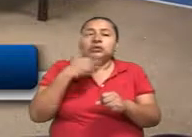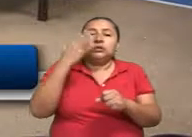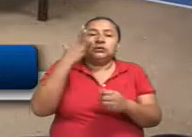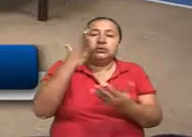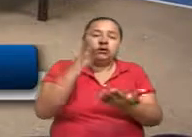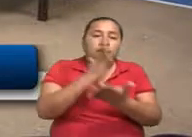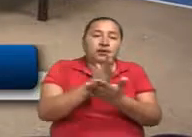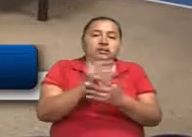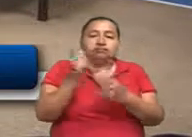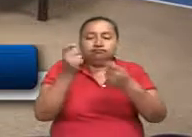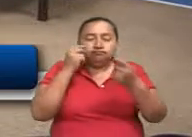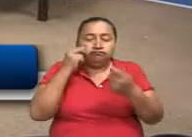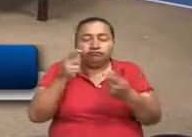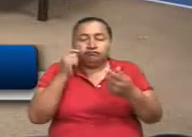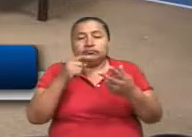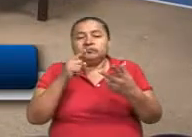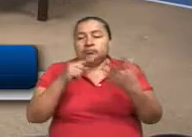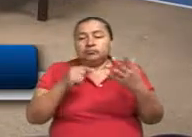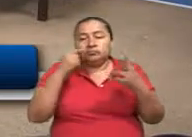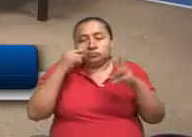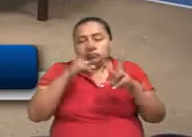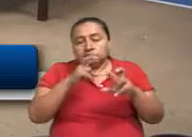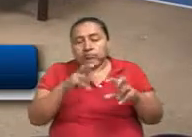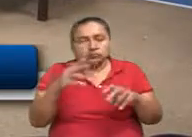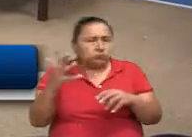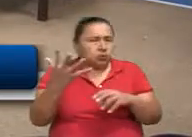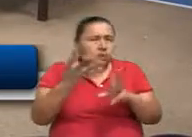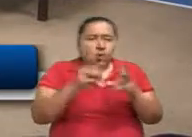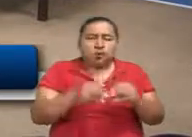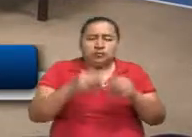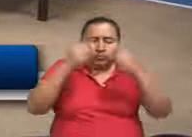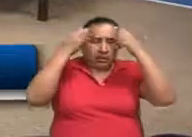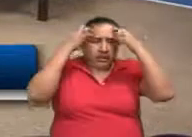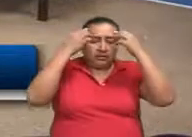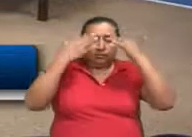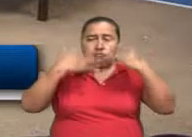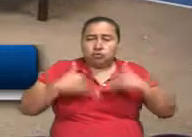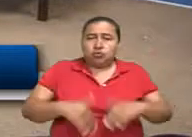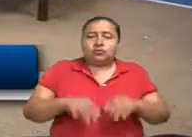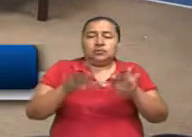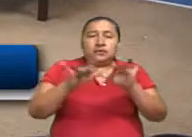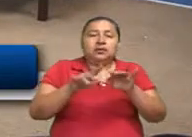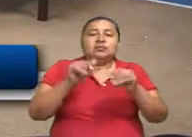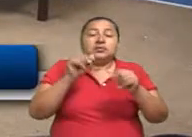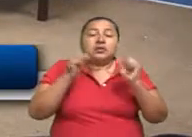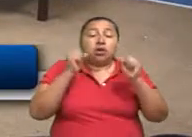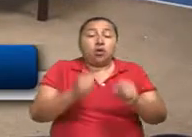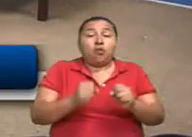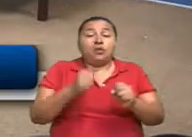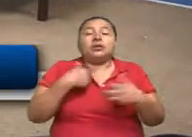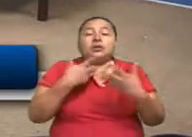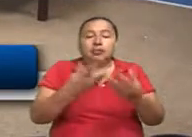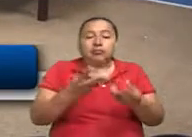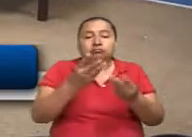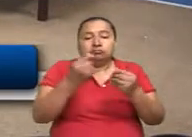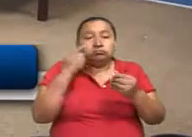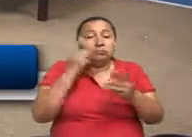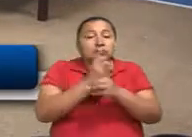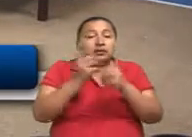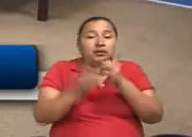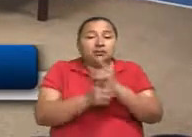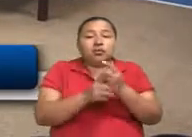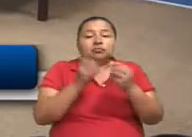controles. Durante esos controles revisamos todo, de cabecita a los pies. Y si es varoncito, tenemos que revisarle